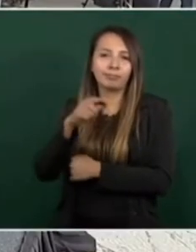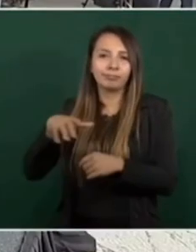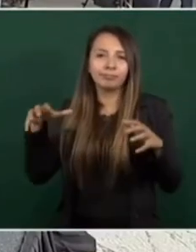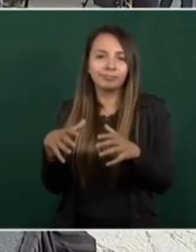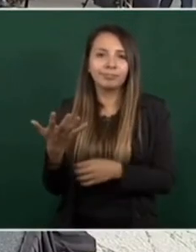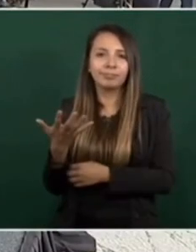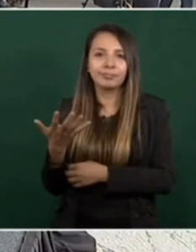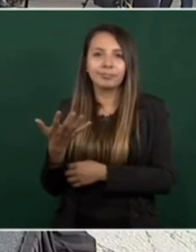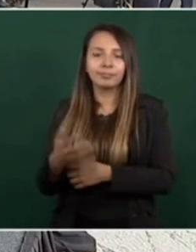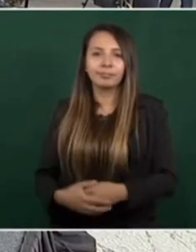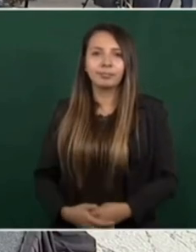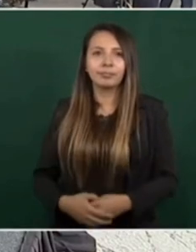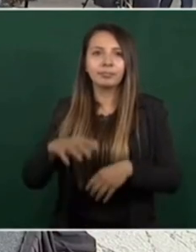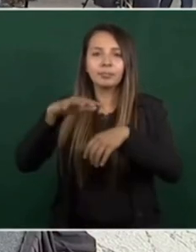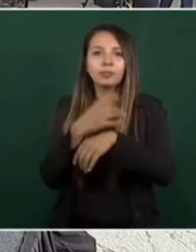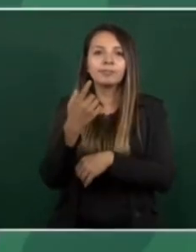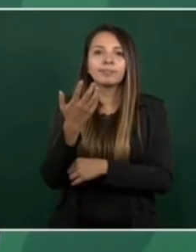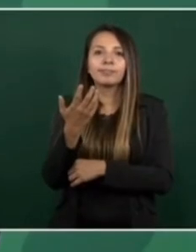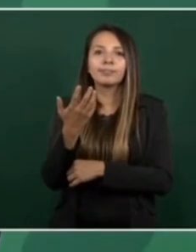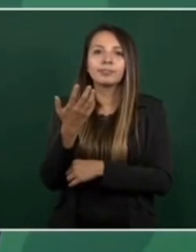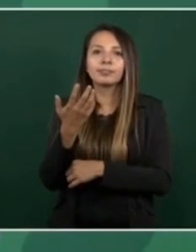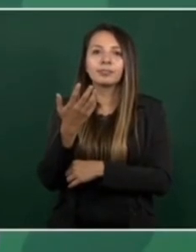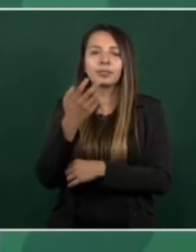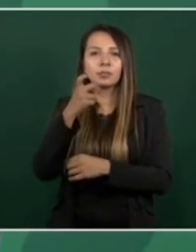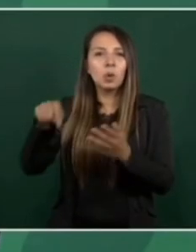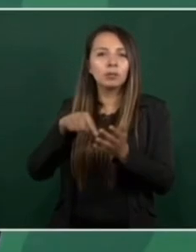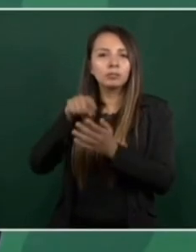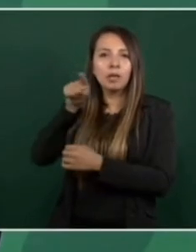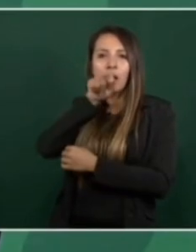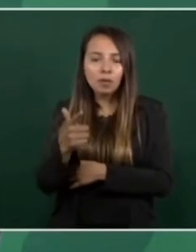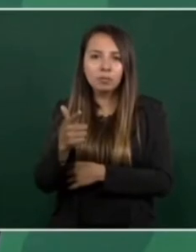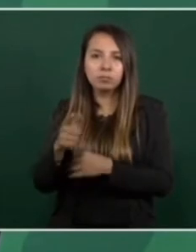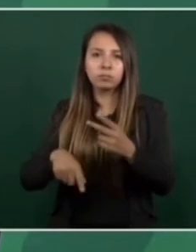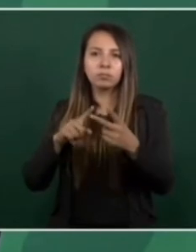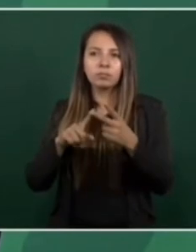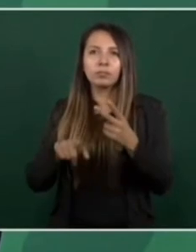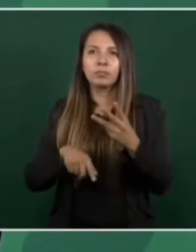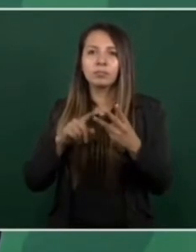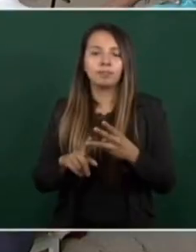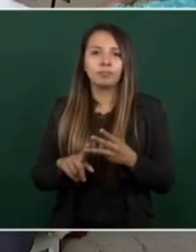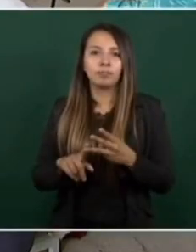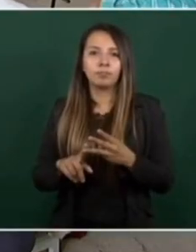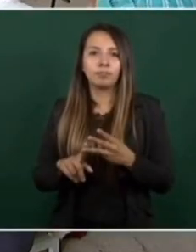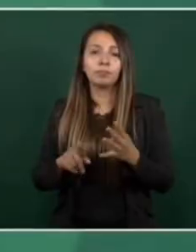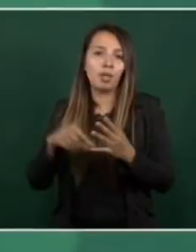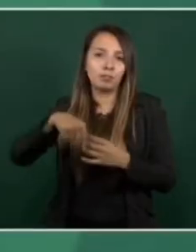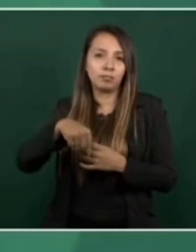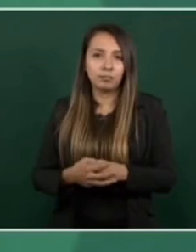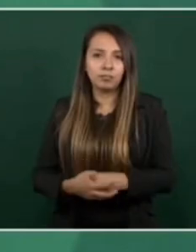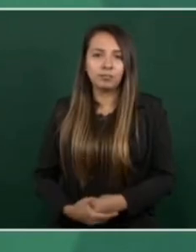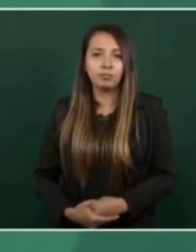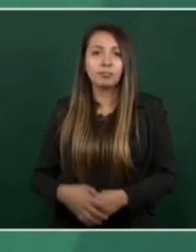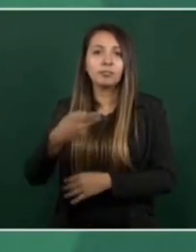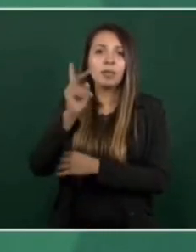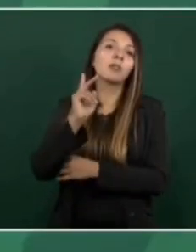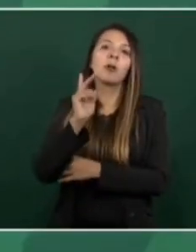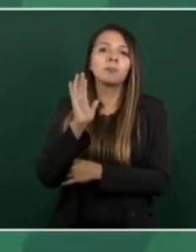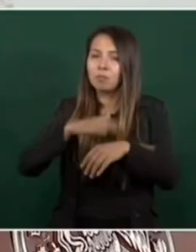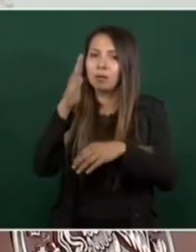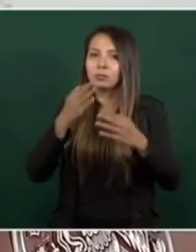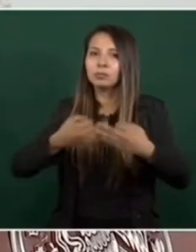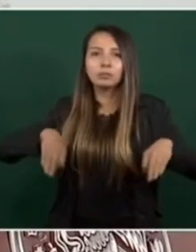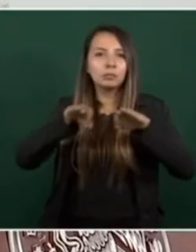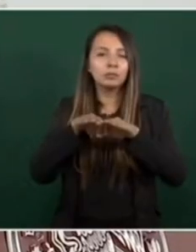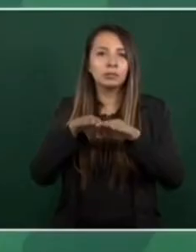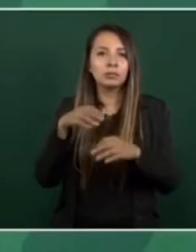porque fue en jalisco guanajuato en chihuahua y aquí pero afortunadamente